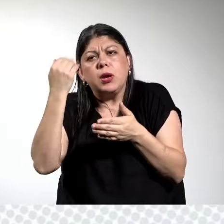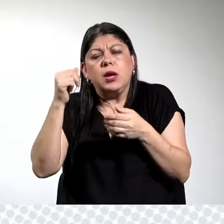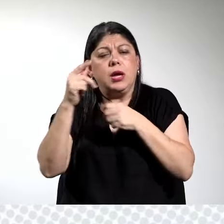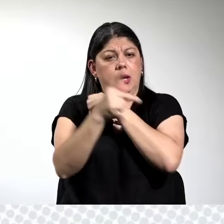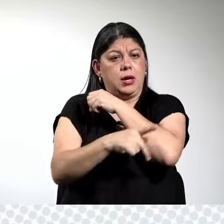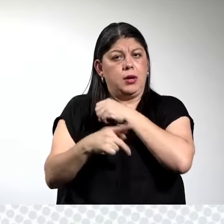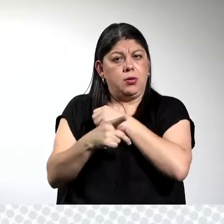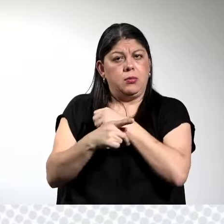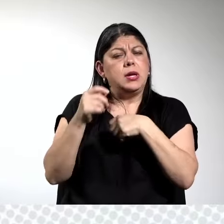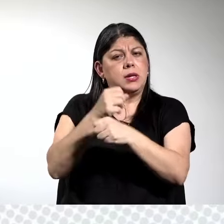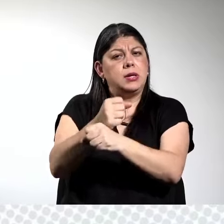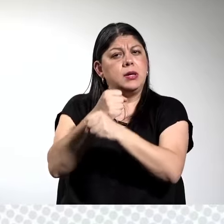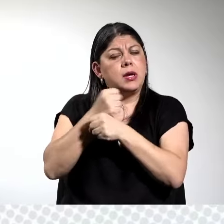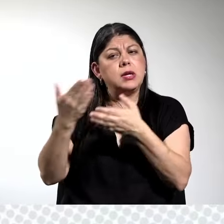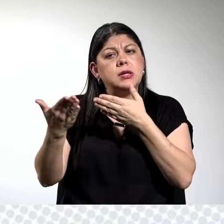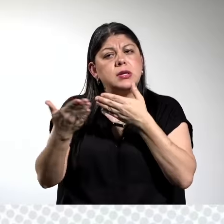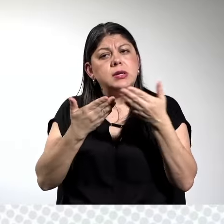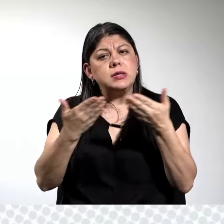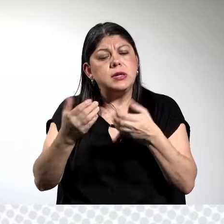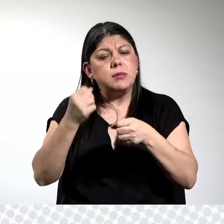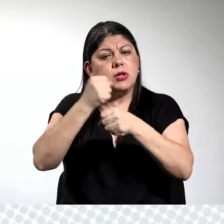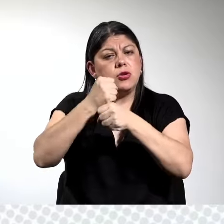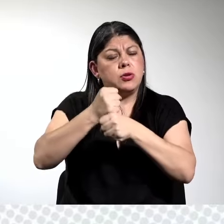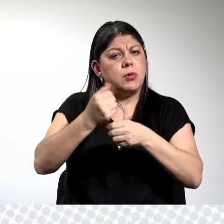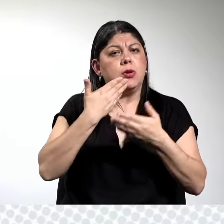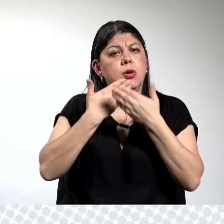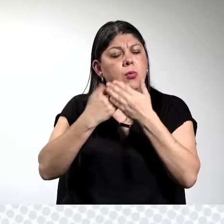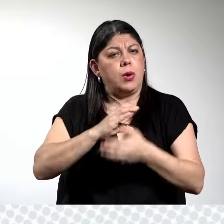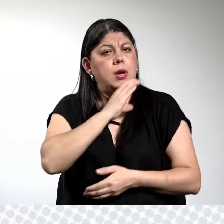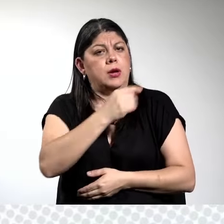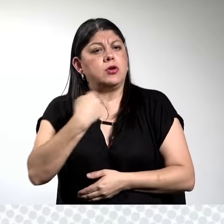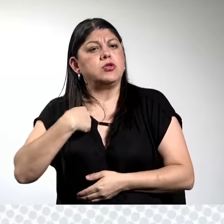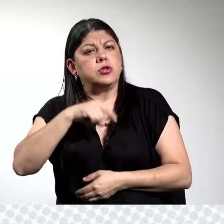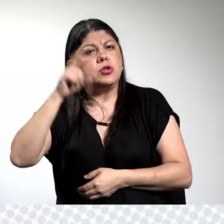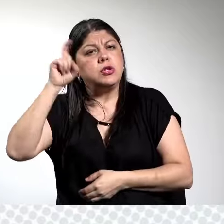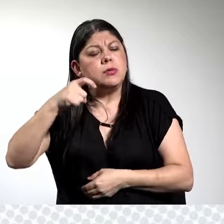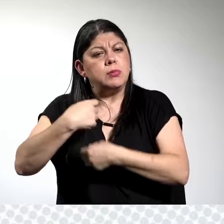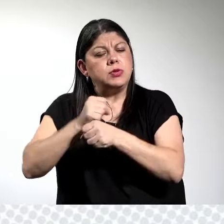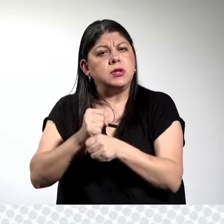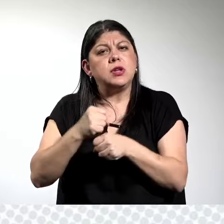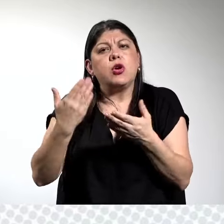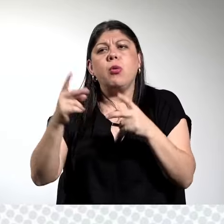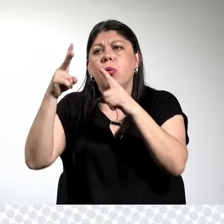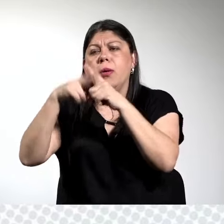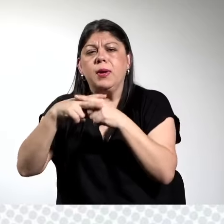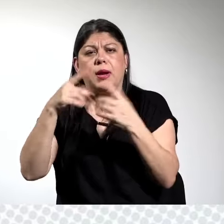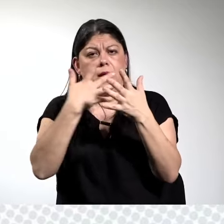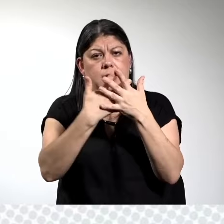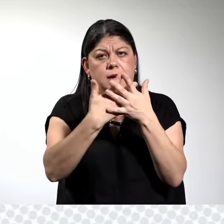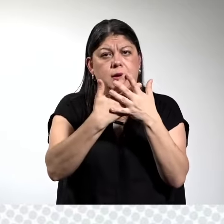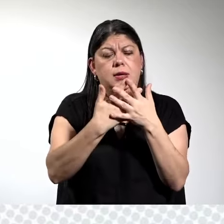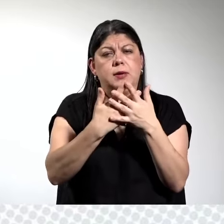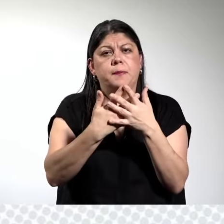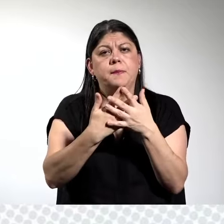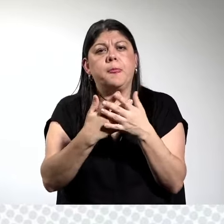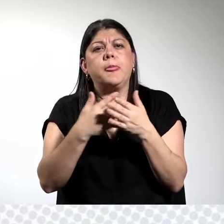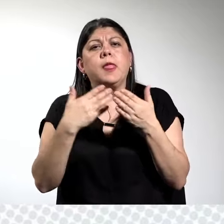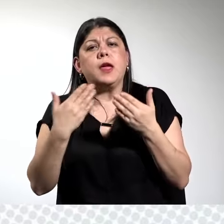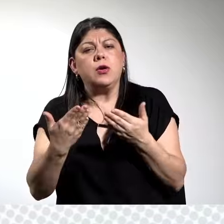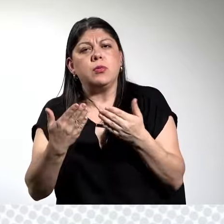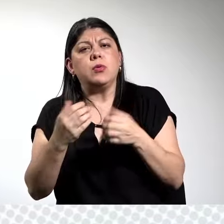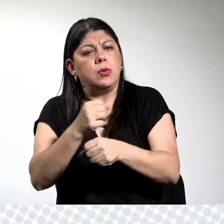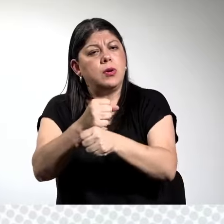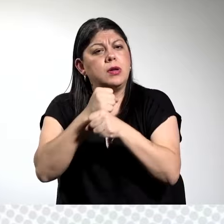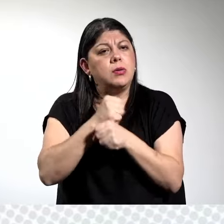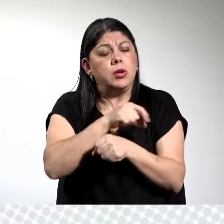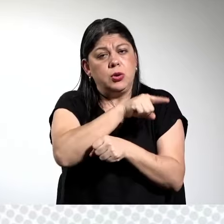país que asegura servicios y empleo de calidad. Eso es a lo que tenemos que ir, y eso lo tenemos que aplicar desde las cárceles, básicamente